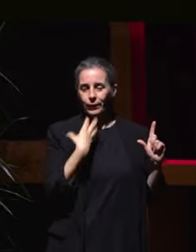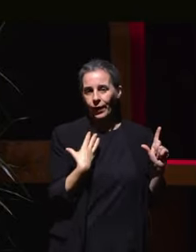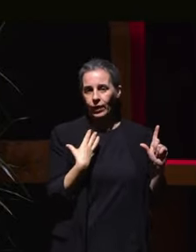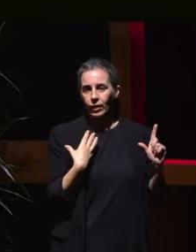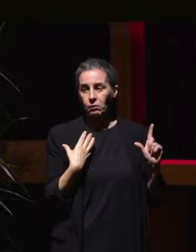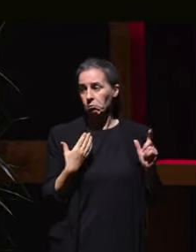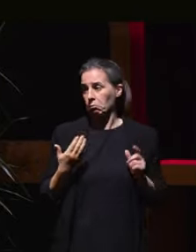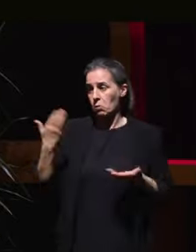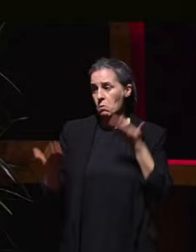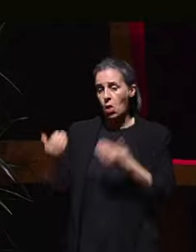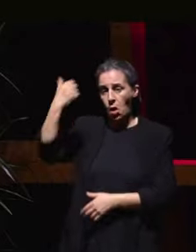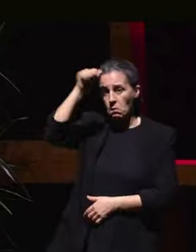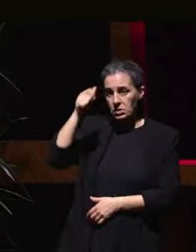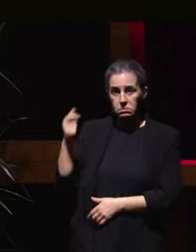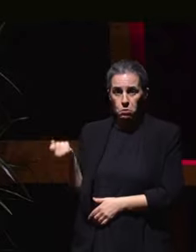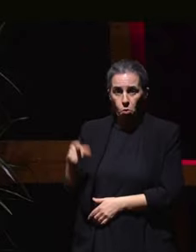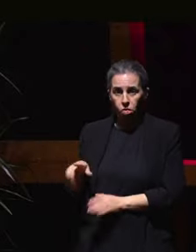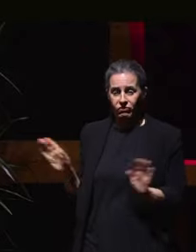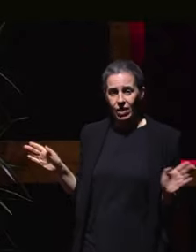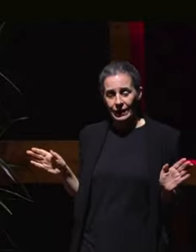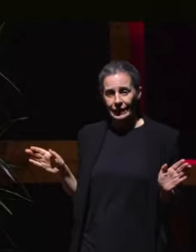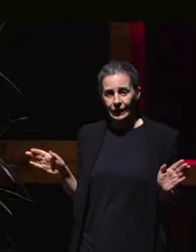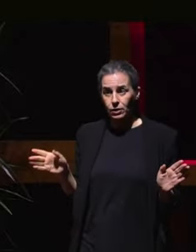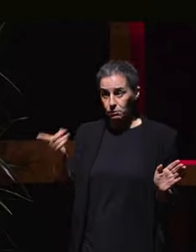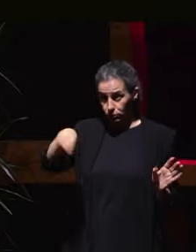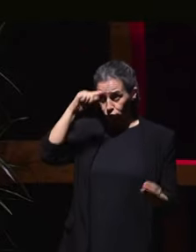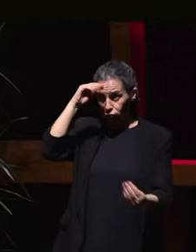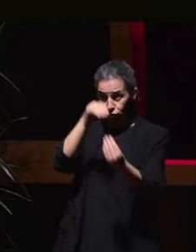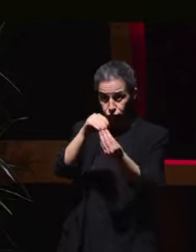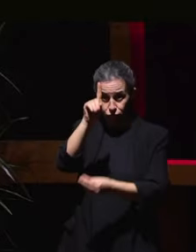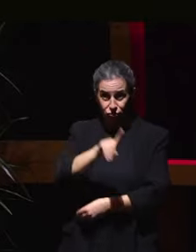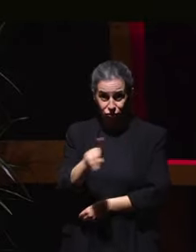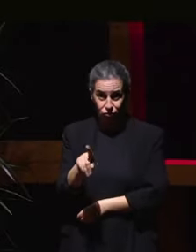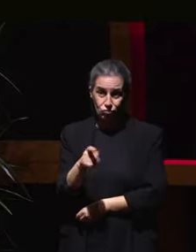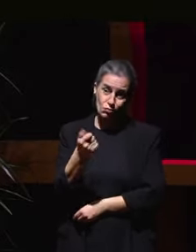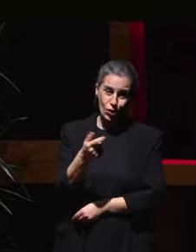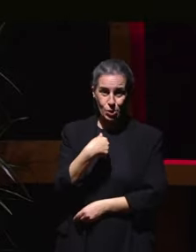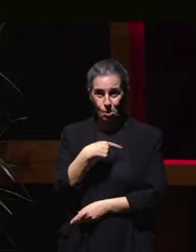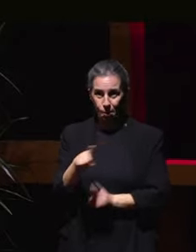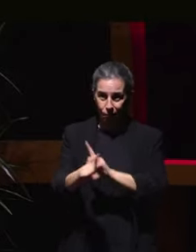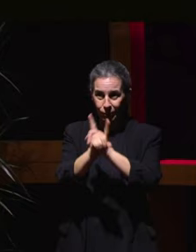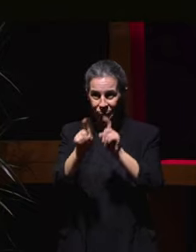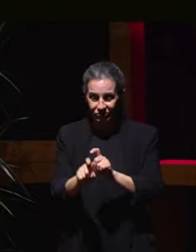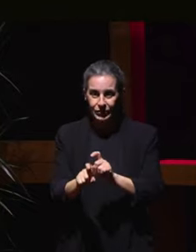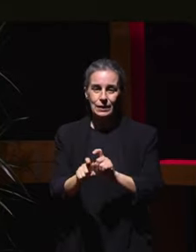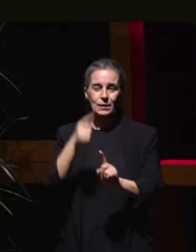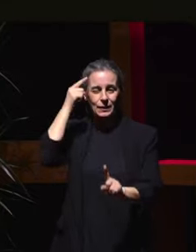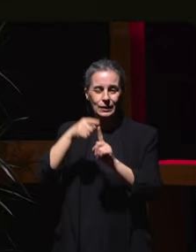con homes. Non sei se aí está de acordo, era un pouco así como quería rematar,